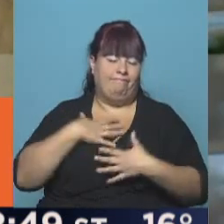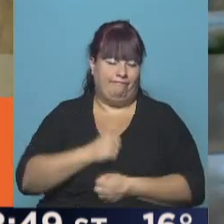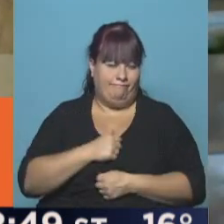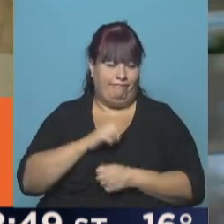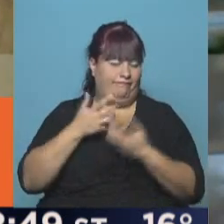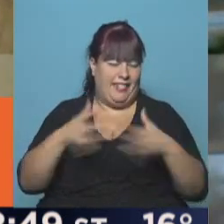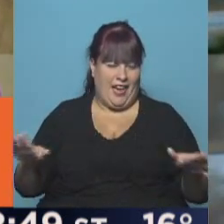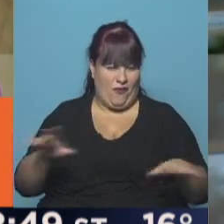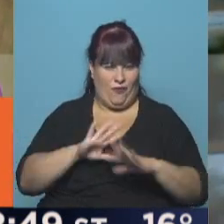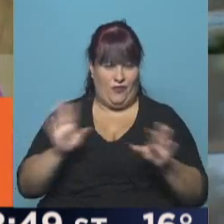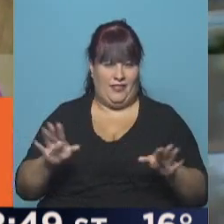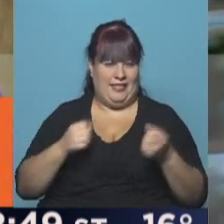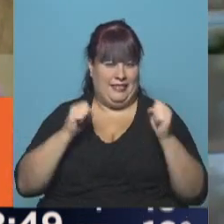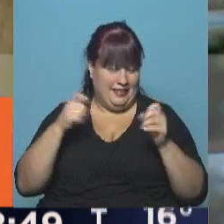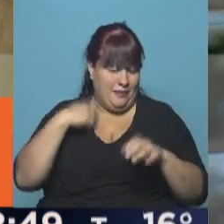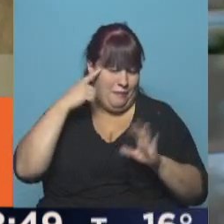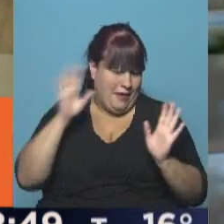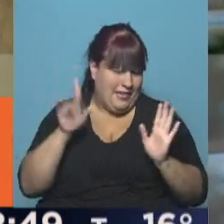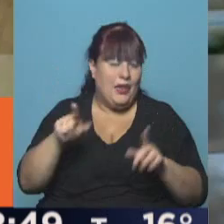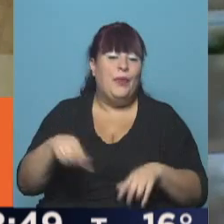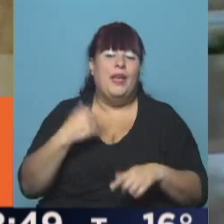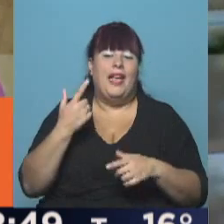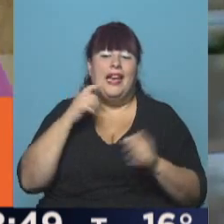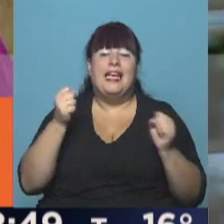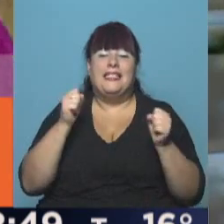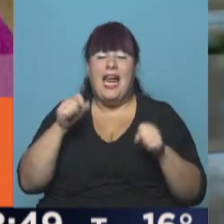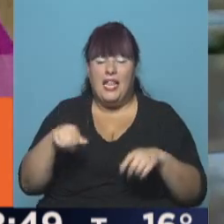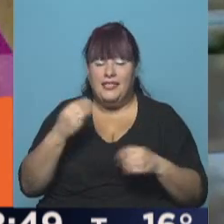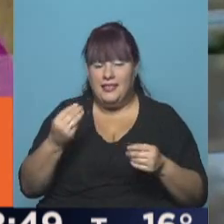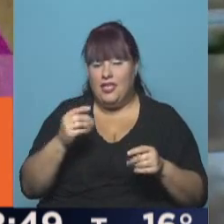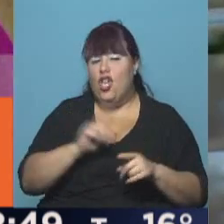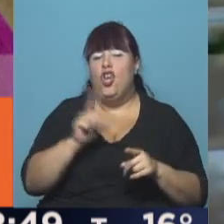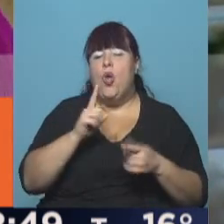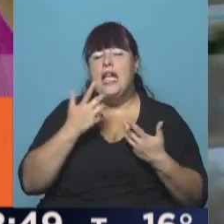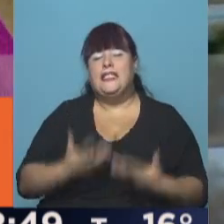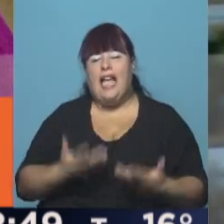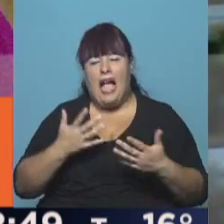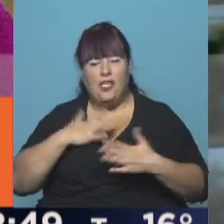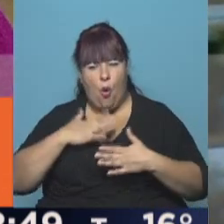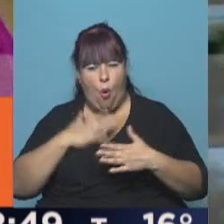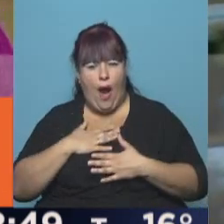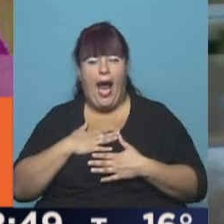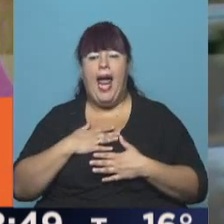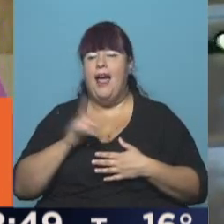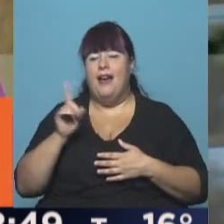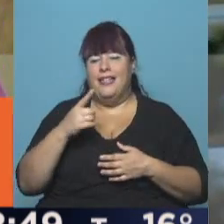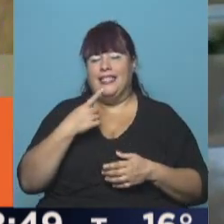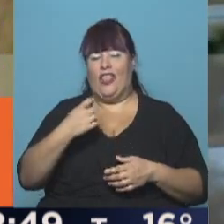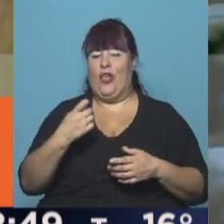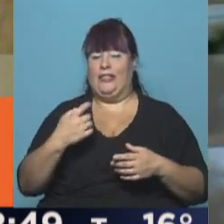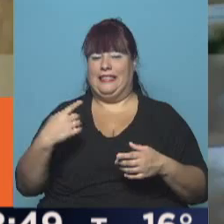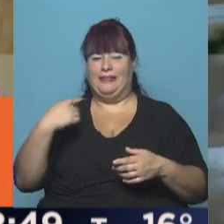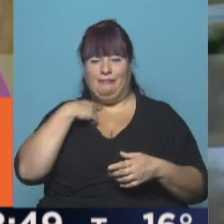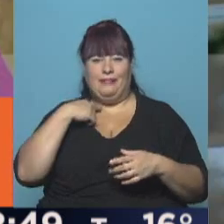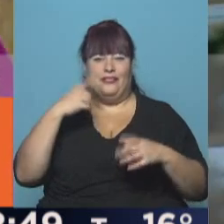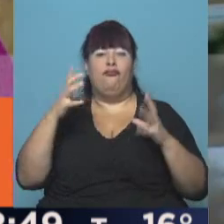generó el famoso pico de estrés. Me parece que lo que le genera el famoso pico de estrés no es un cansancio físico, sino darse cuenta